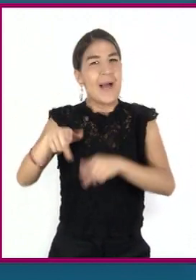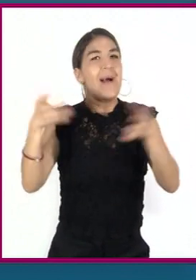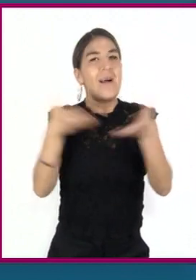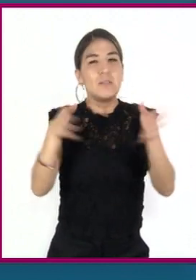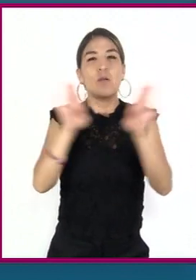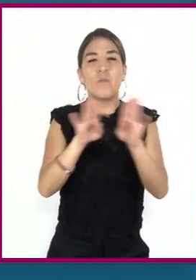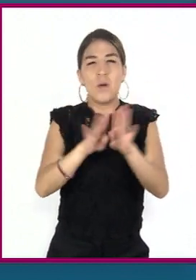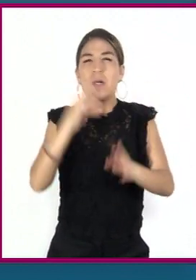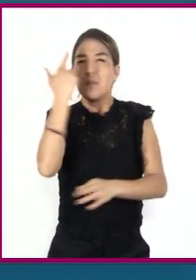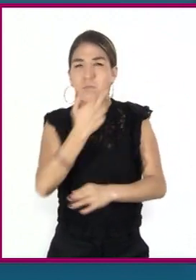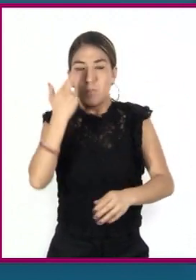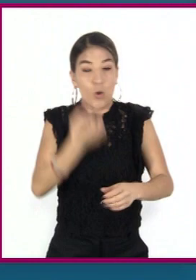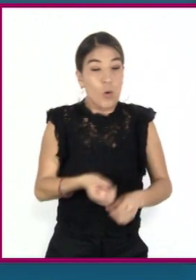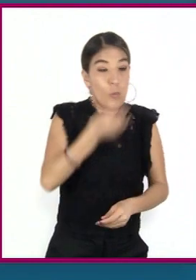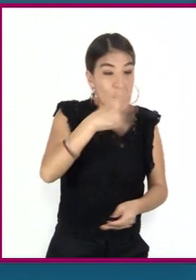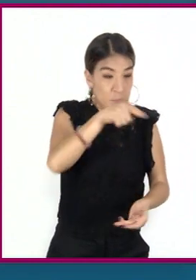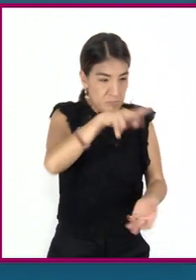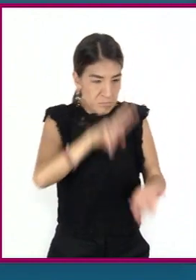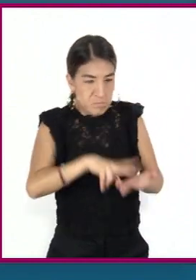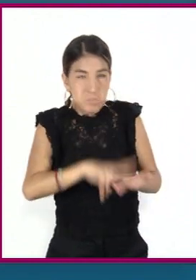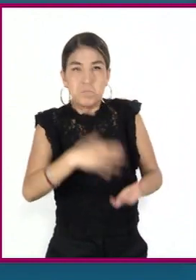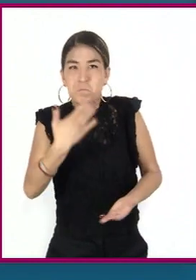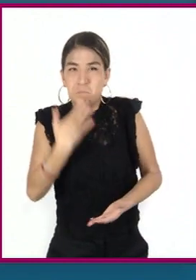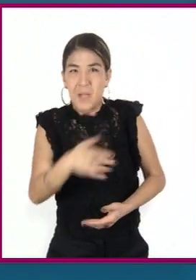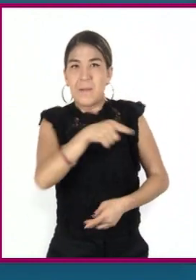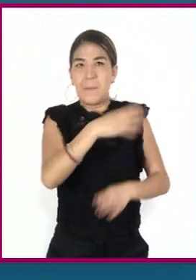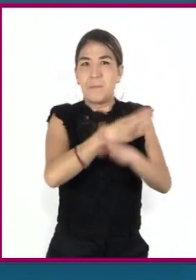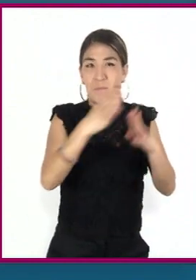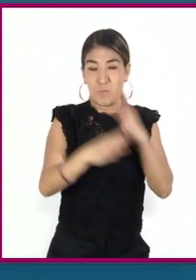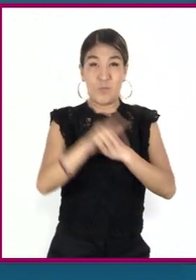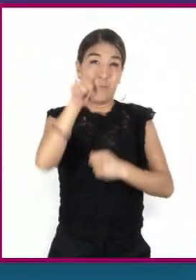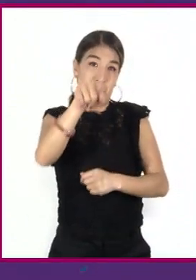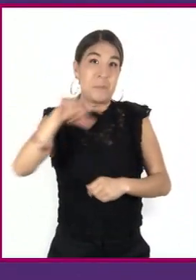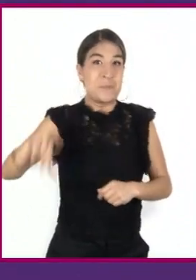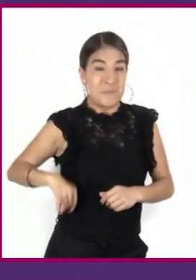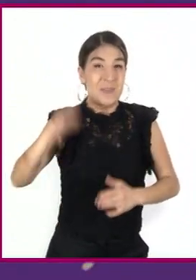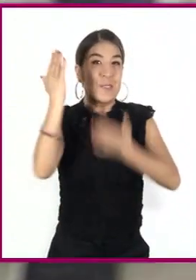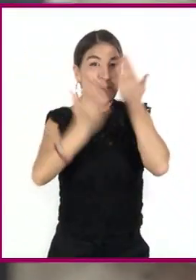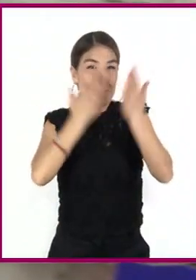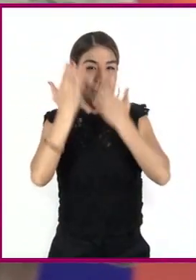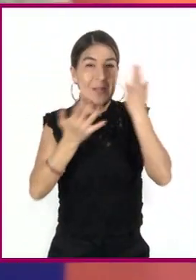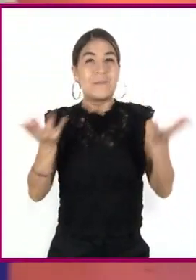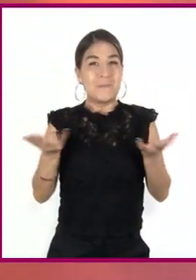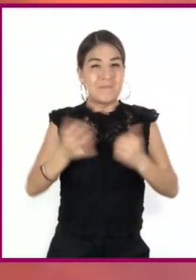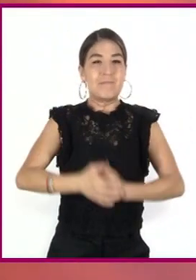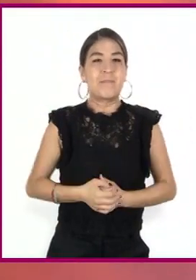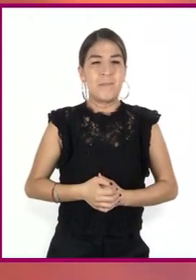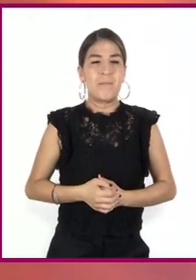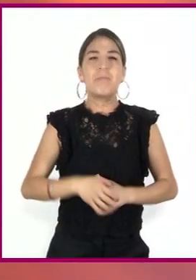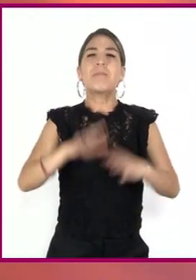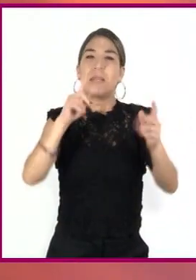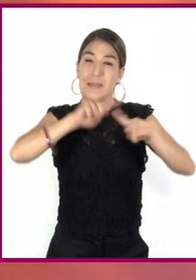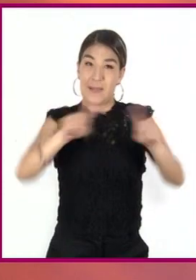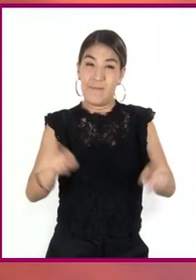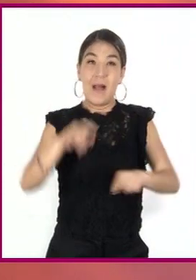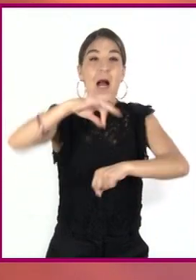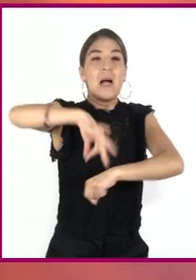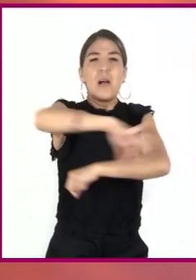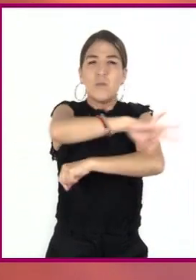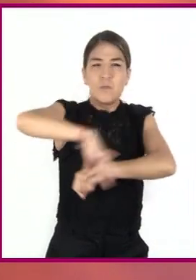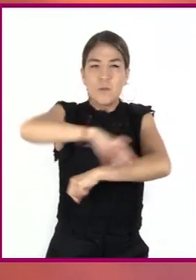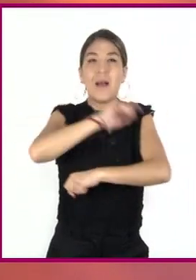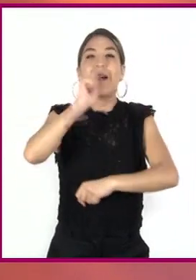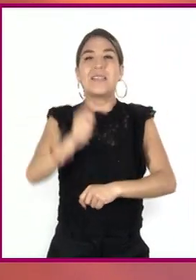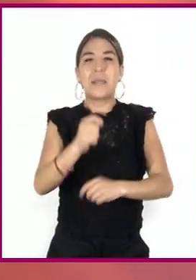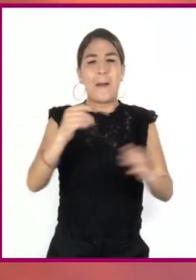verifica la calidad de los productos. ¿Les interesaría esta profesión? En arquitectura, la unidad partes por